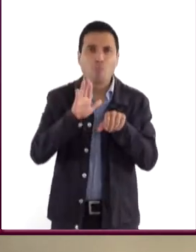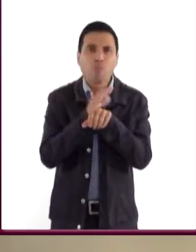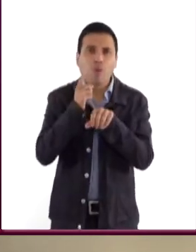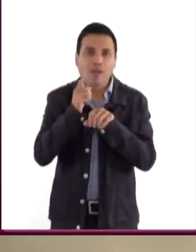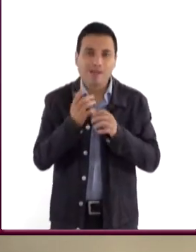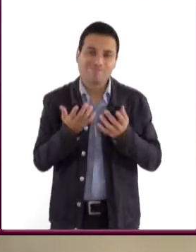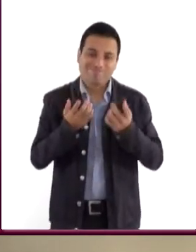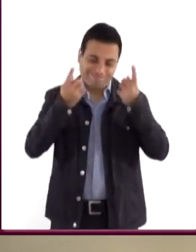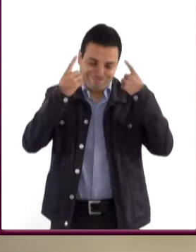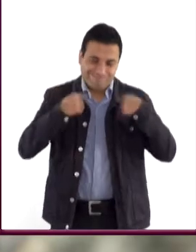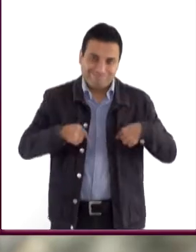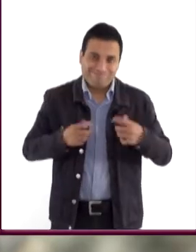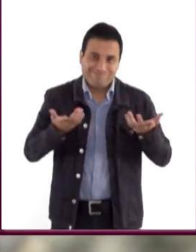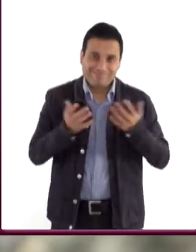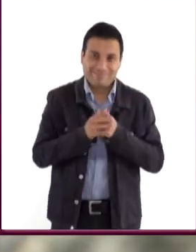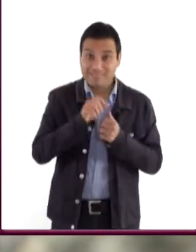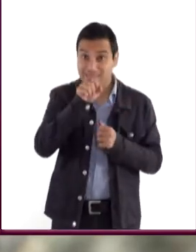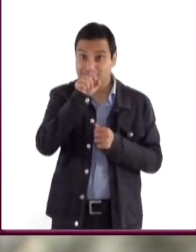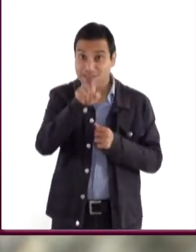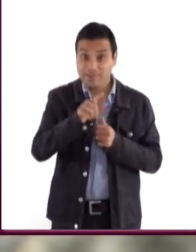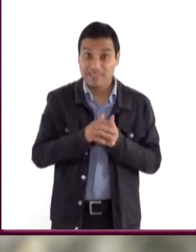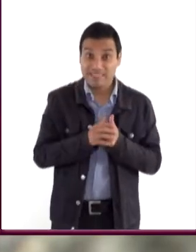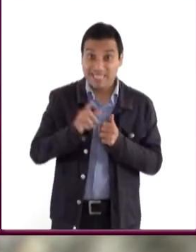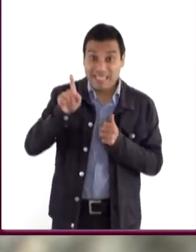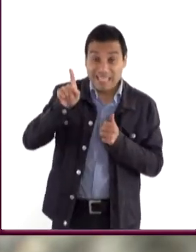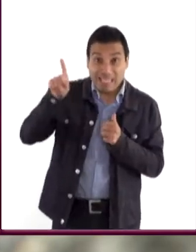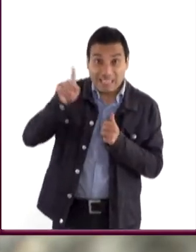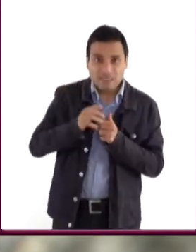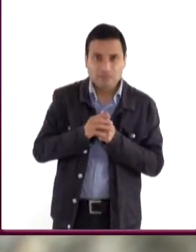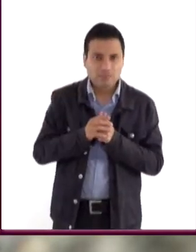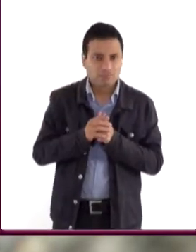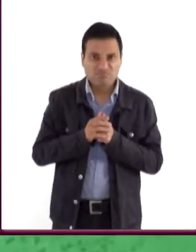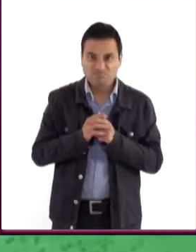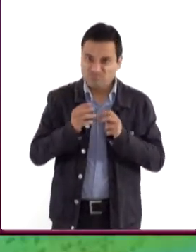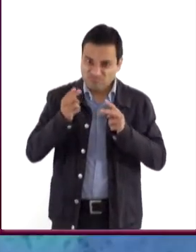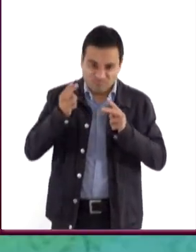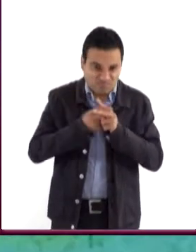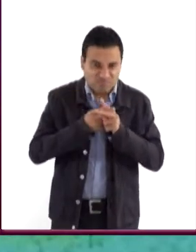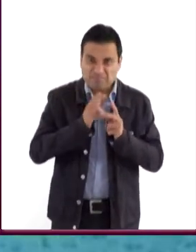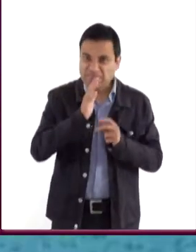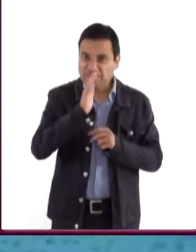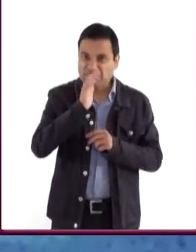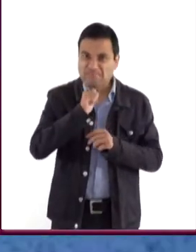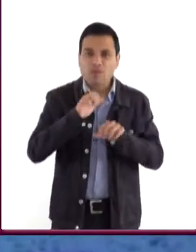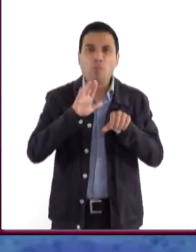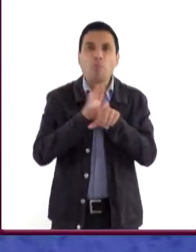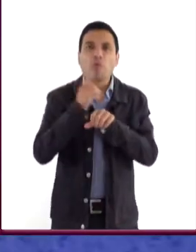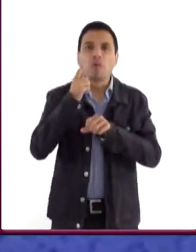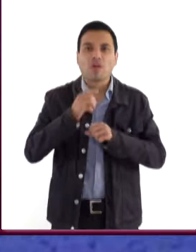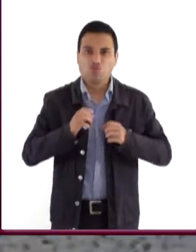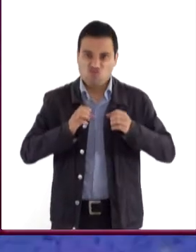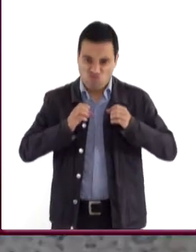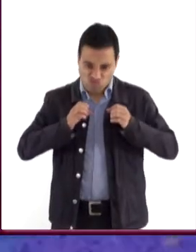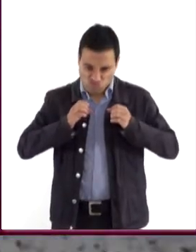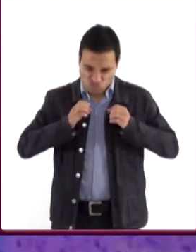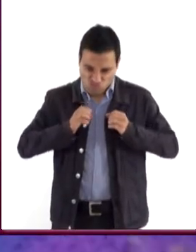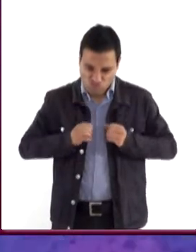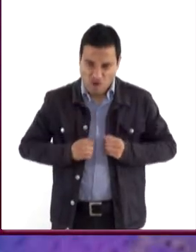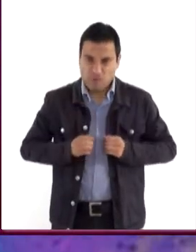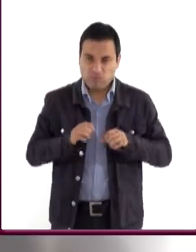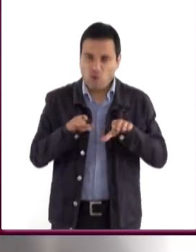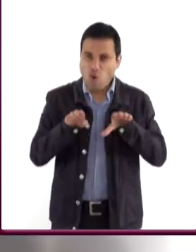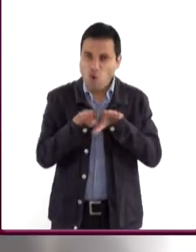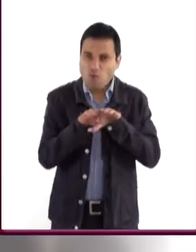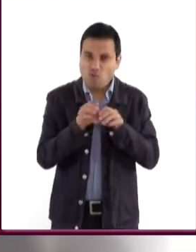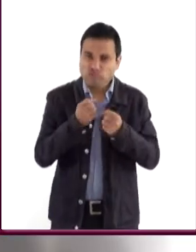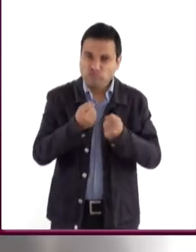característica muy especial: ser prácticamente indestructible, porque su cuerpo es una de las estructuras biológicas